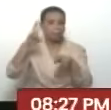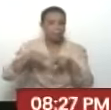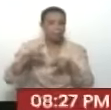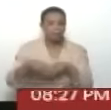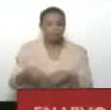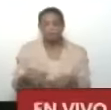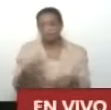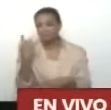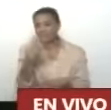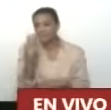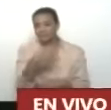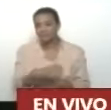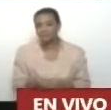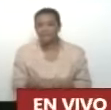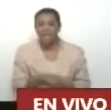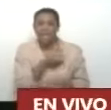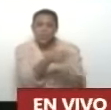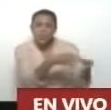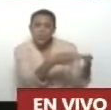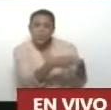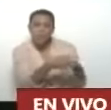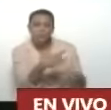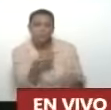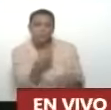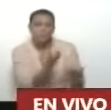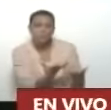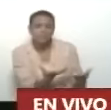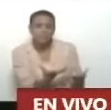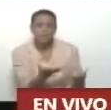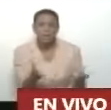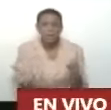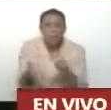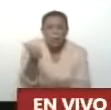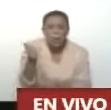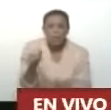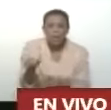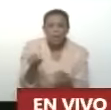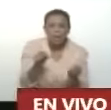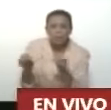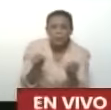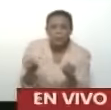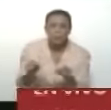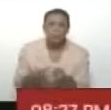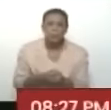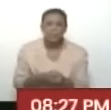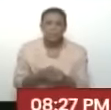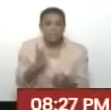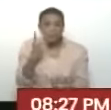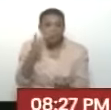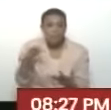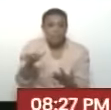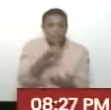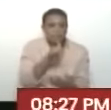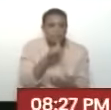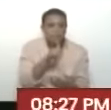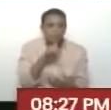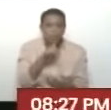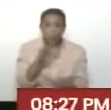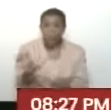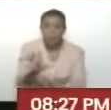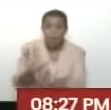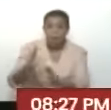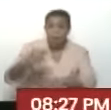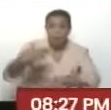Entonces, no lo logran, no logran sembrar la matriz. Después intentan sembrar la matriz de que la gente no vaya a